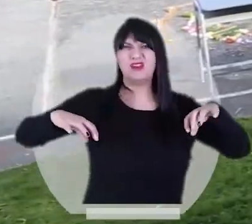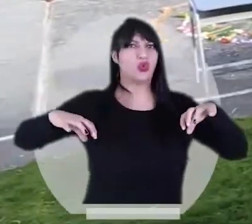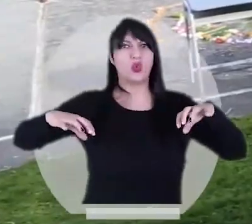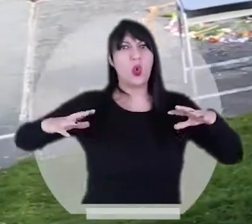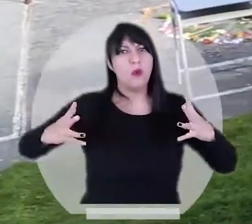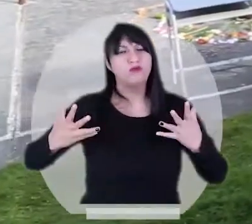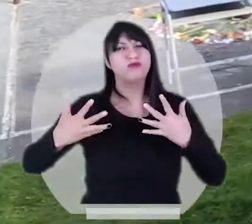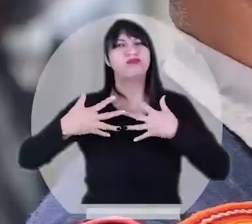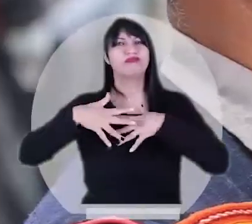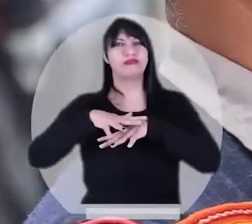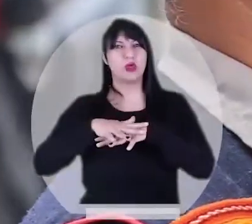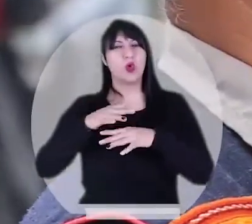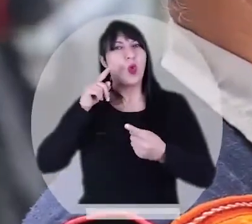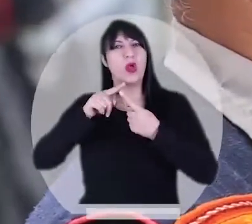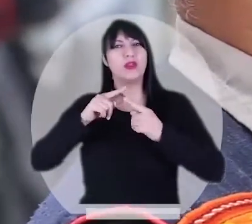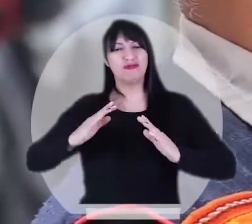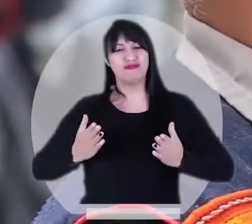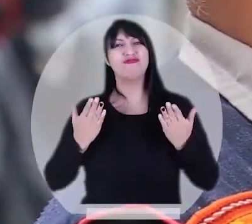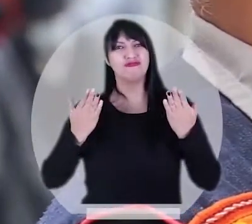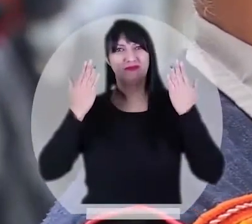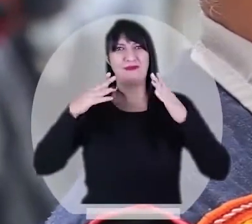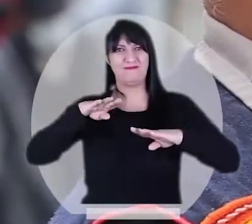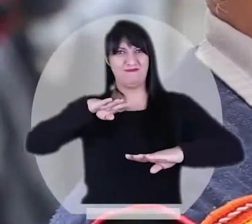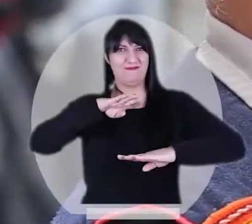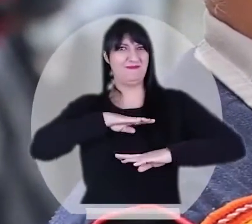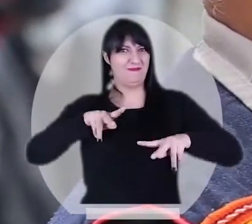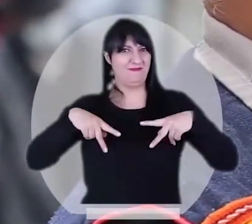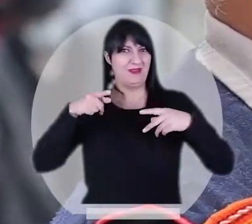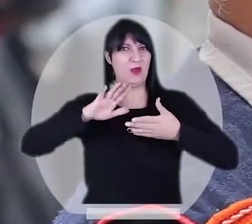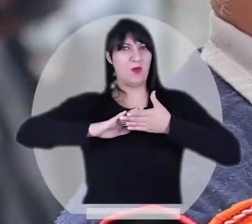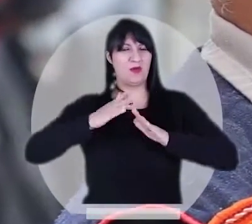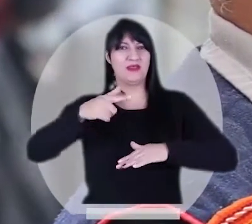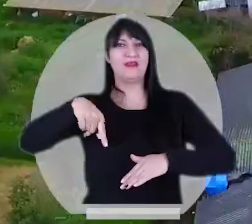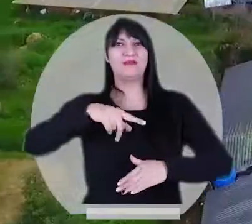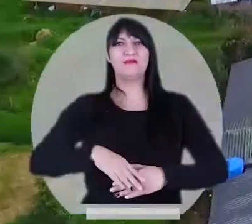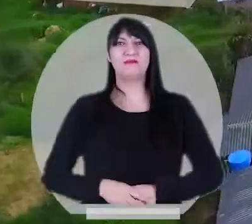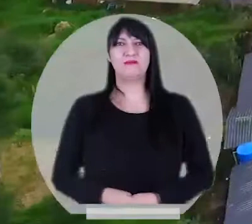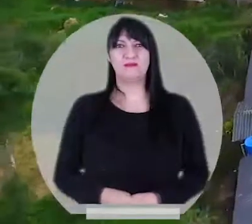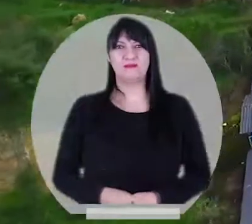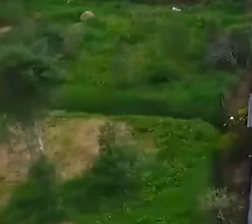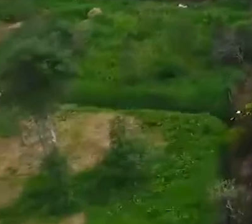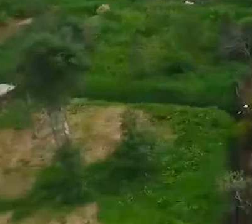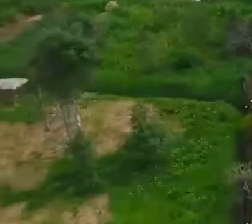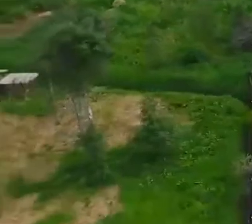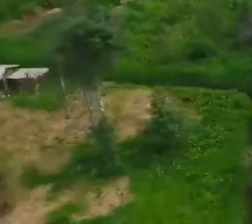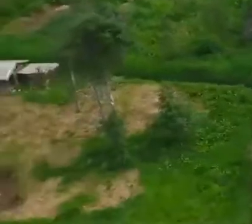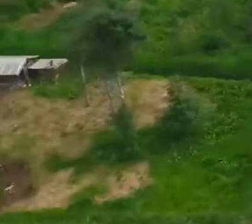conjuntos y que todos tenemos que aportarle al bien vivir de esta comunidad.